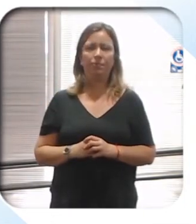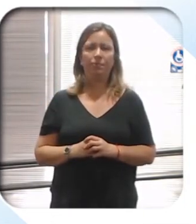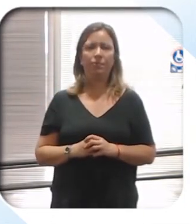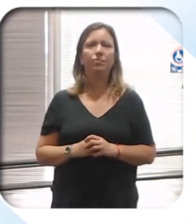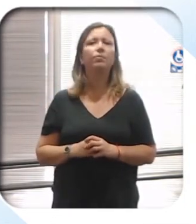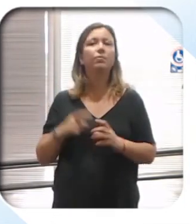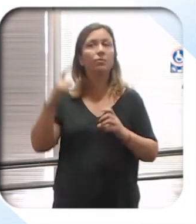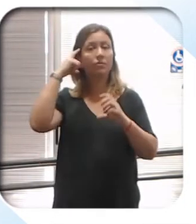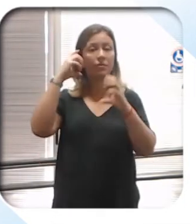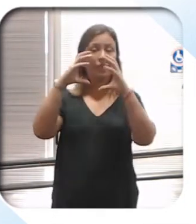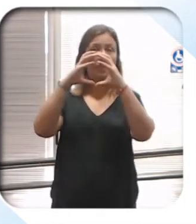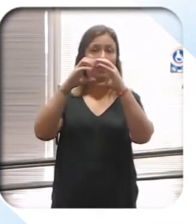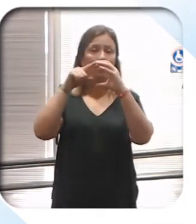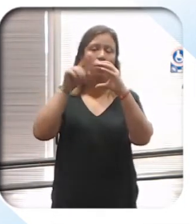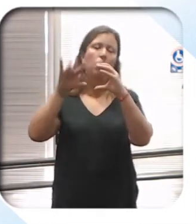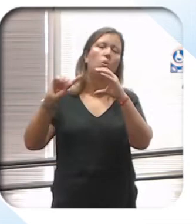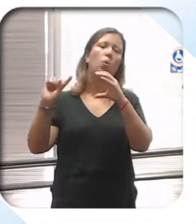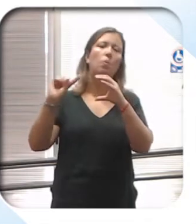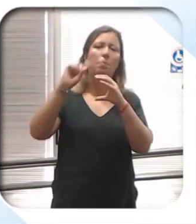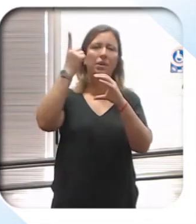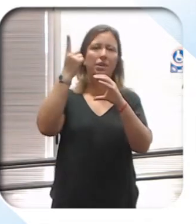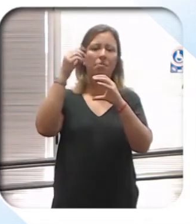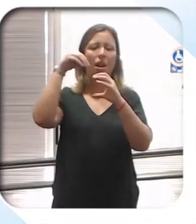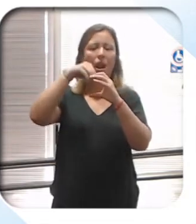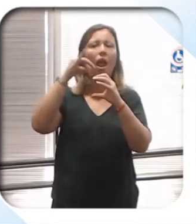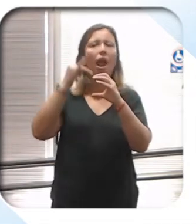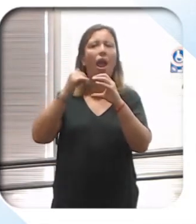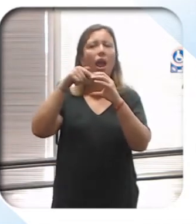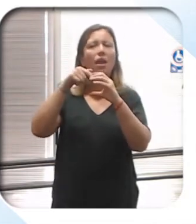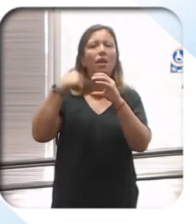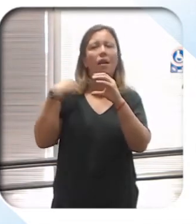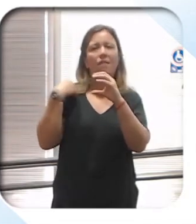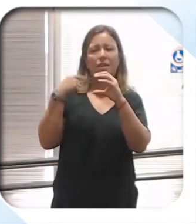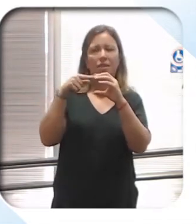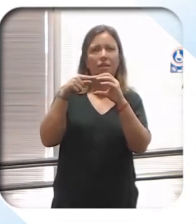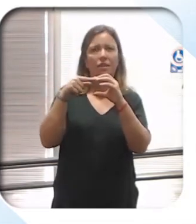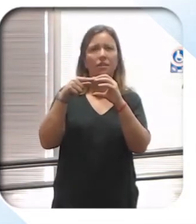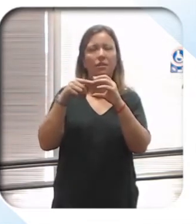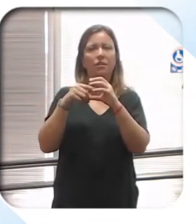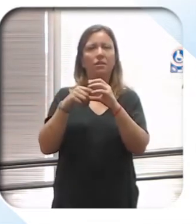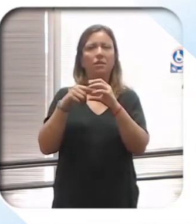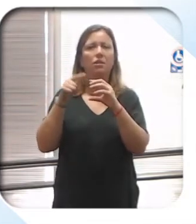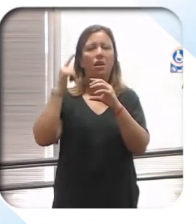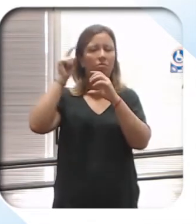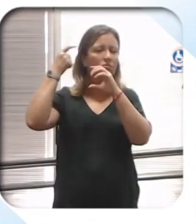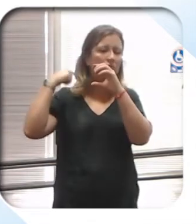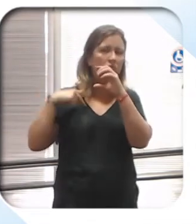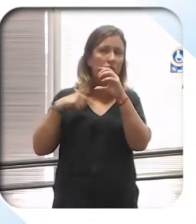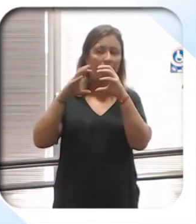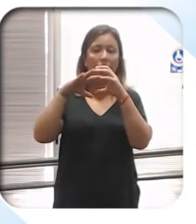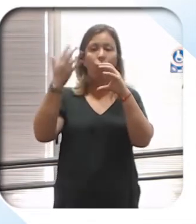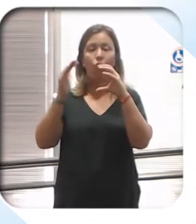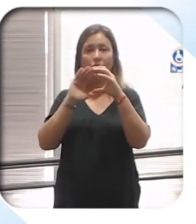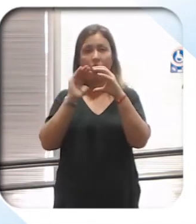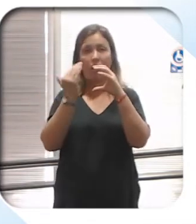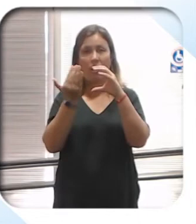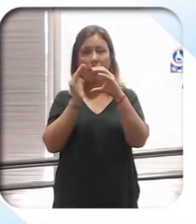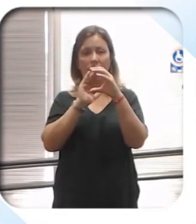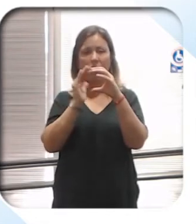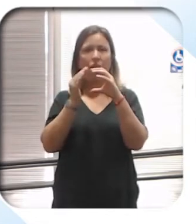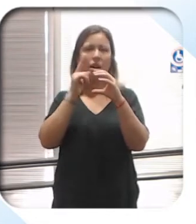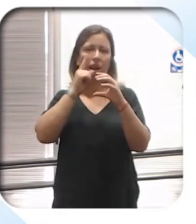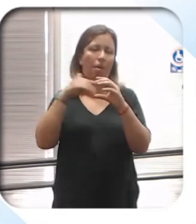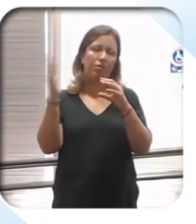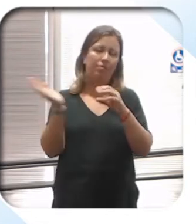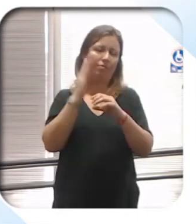La corteza cerebral, fundamentalmente, dentro de ella el sistema límbico. El sistema nervioso periférico, paso